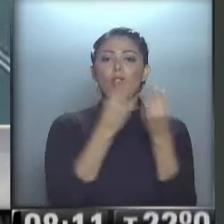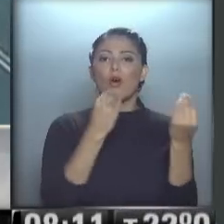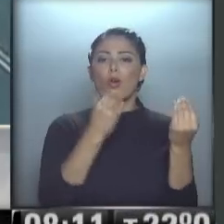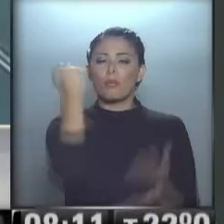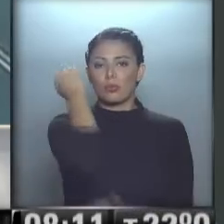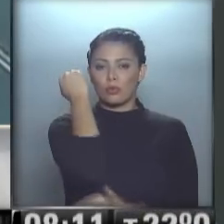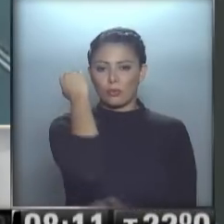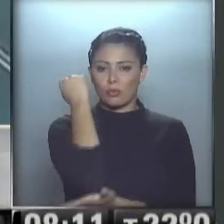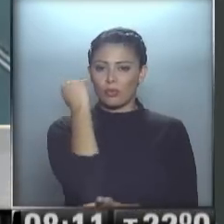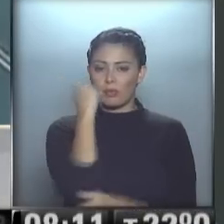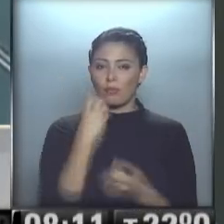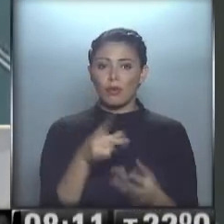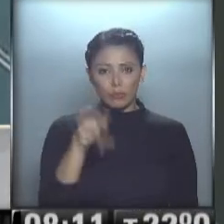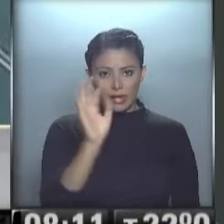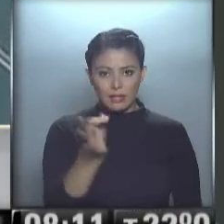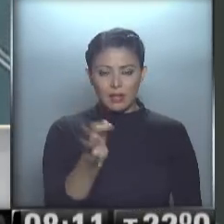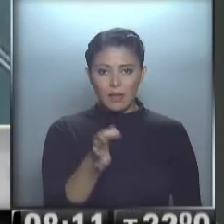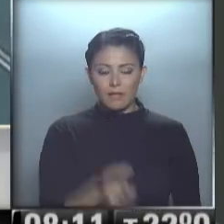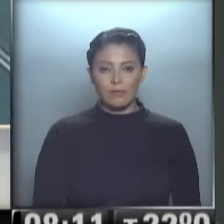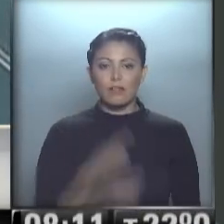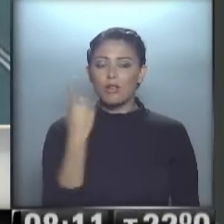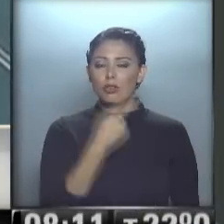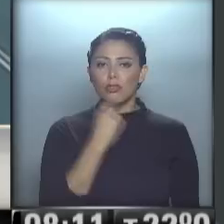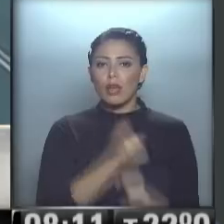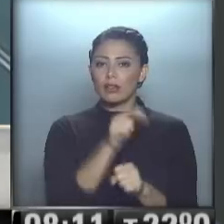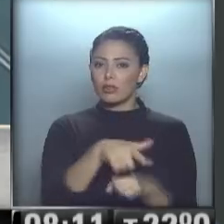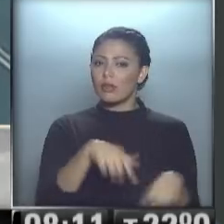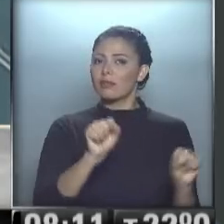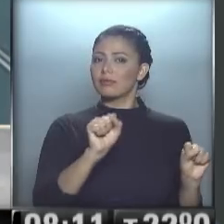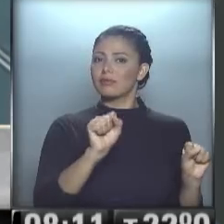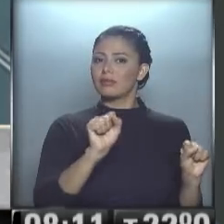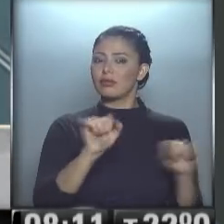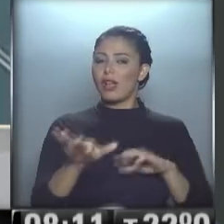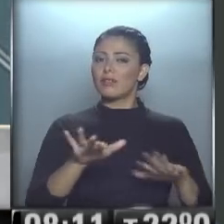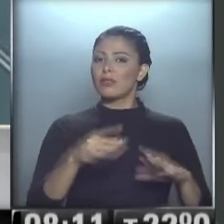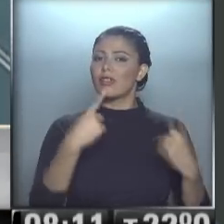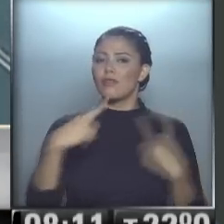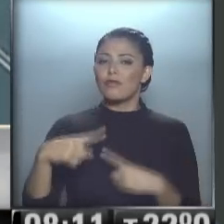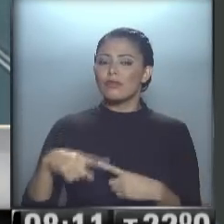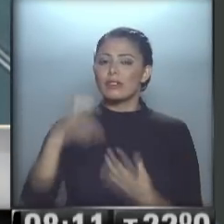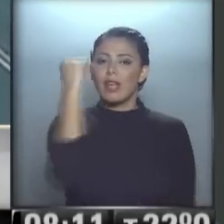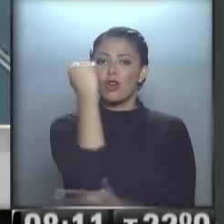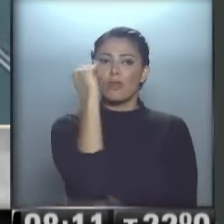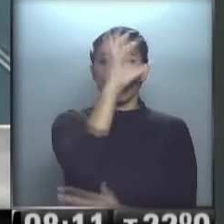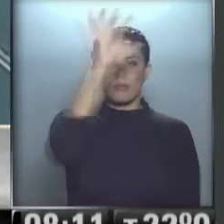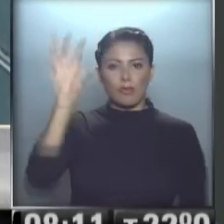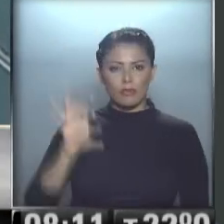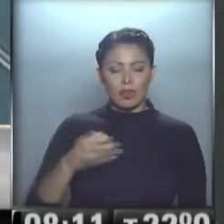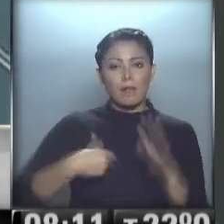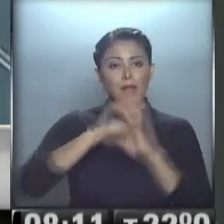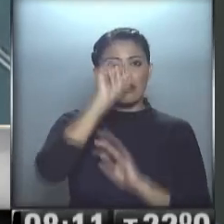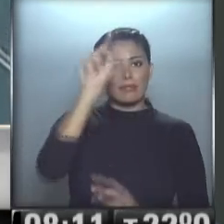de la actividad económica como ustedes saben nosotros observamos el comportamiento de economías regionales muchas de las economías